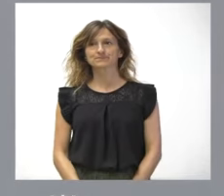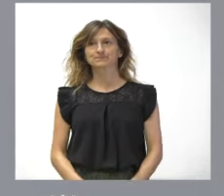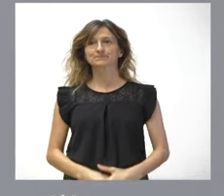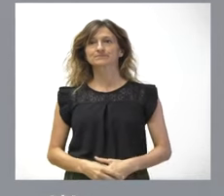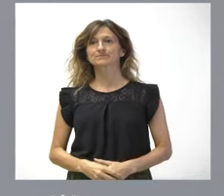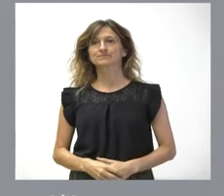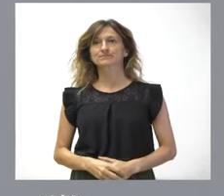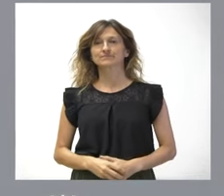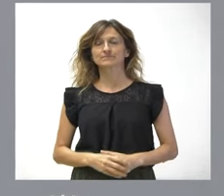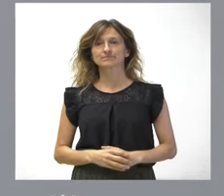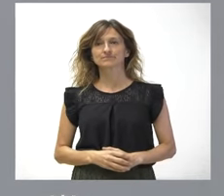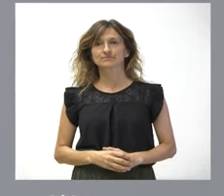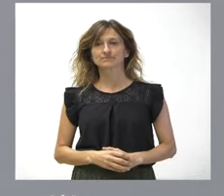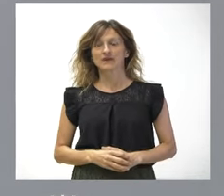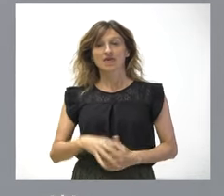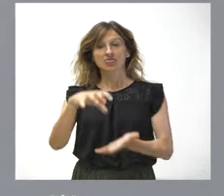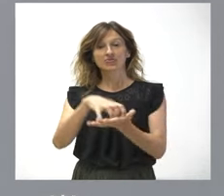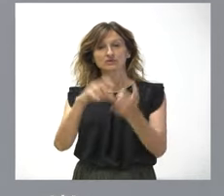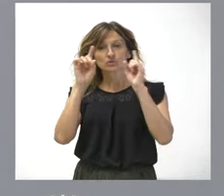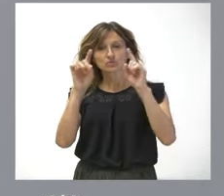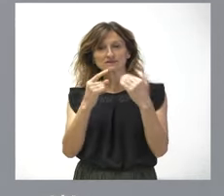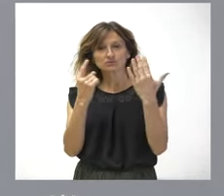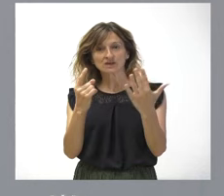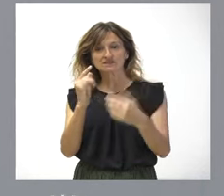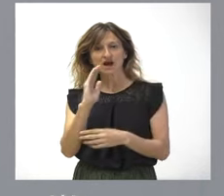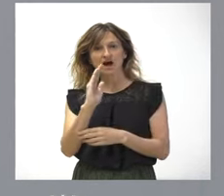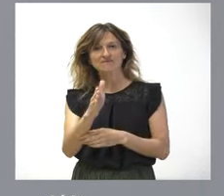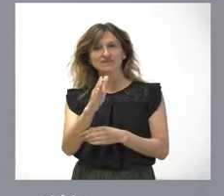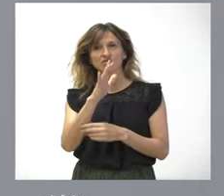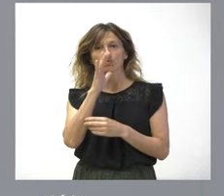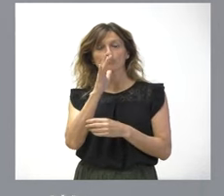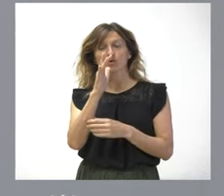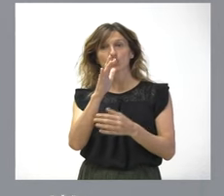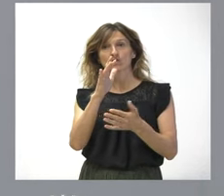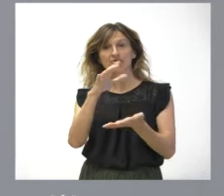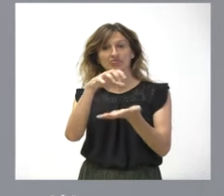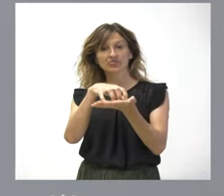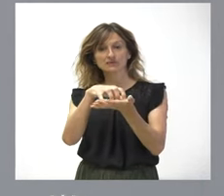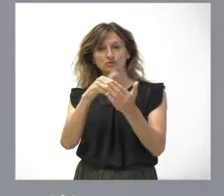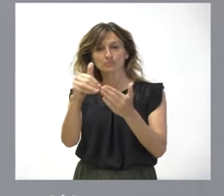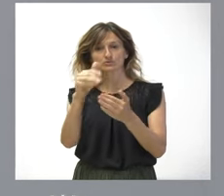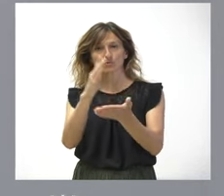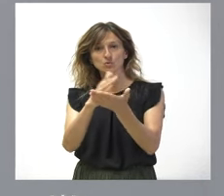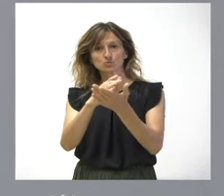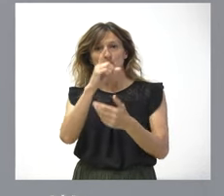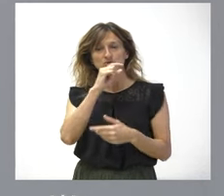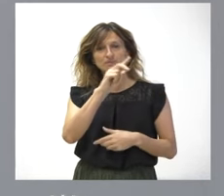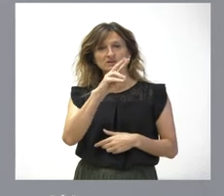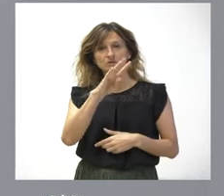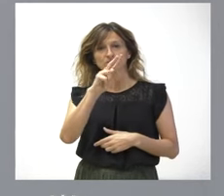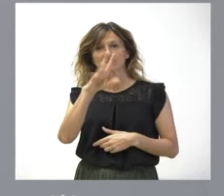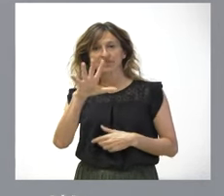profesional seis centros educativos se ven afectados por la modificación en la red de centros de la comunidad para el nuevo curso que comienza el año